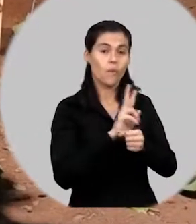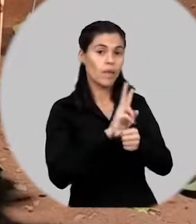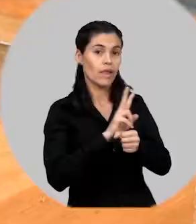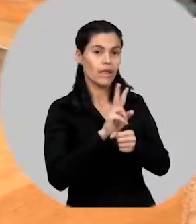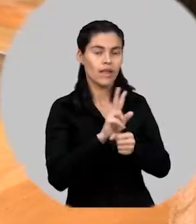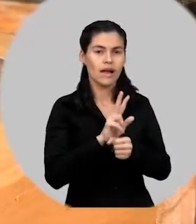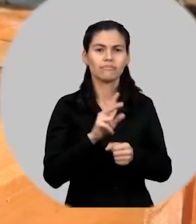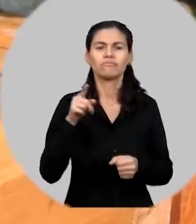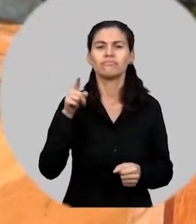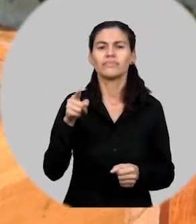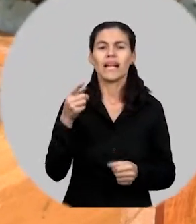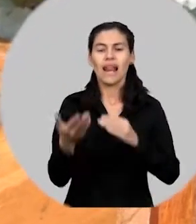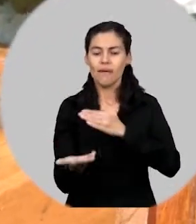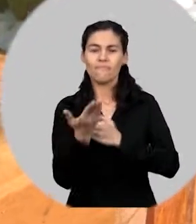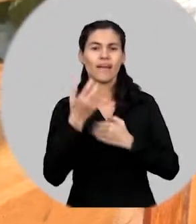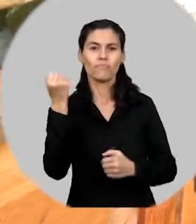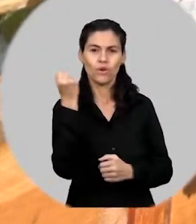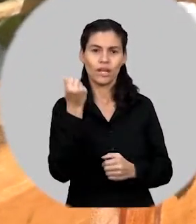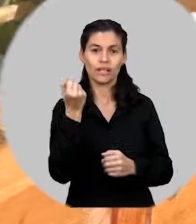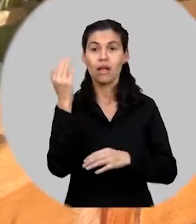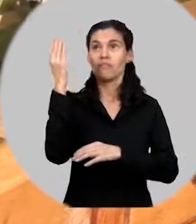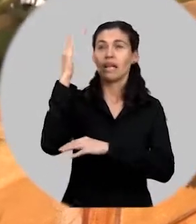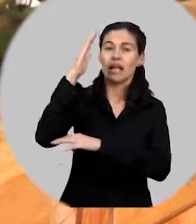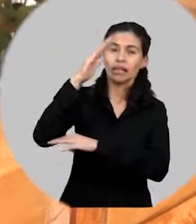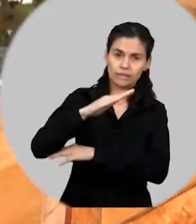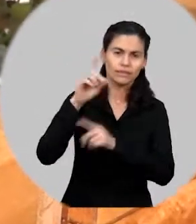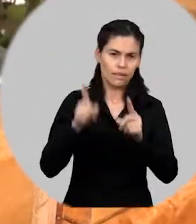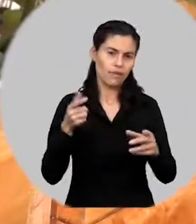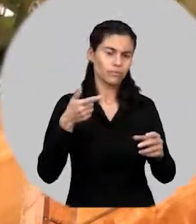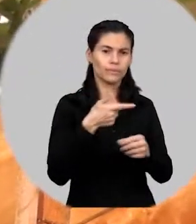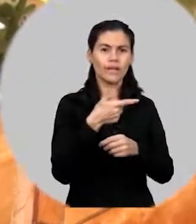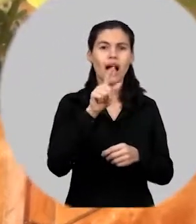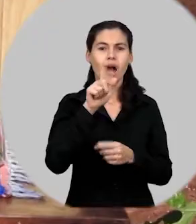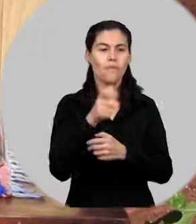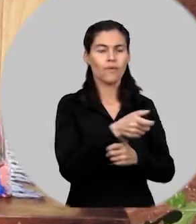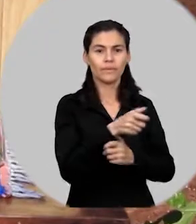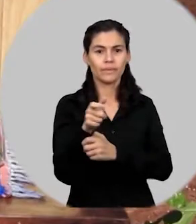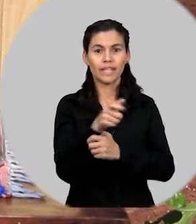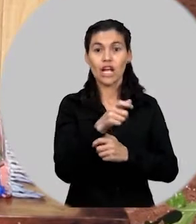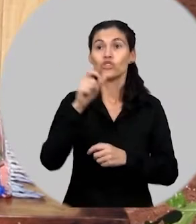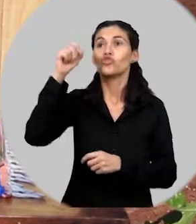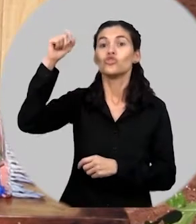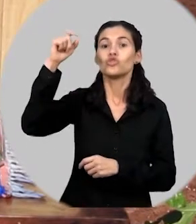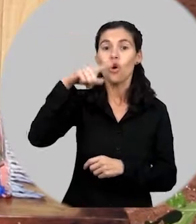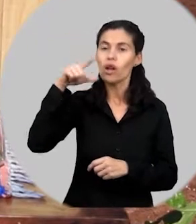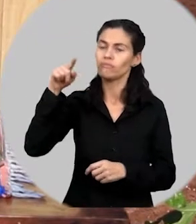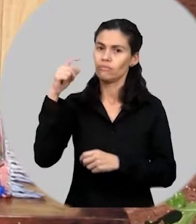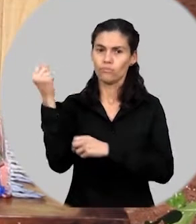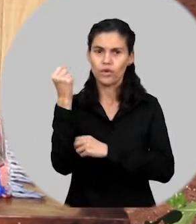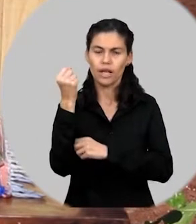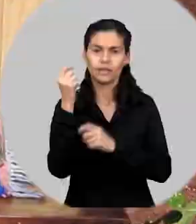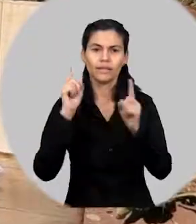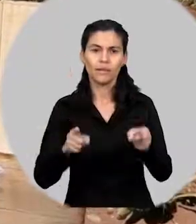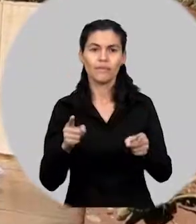adecuado, preferentemente por la mañana y por la siesta. Es muy importante las horas de sol,